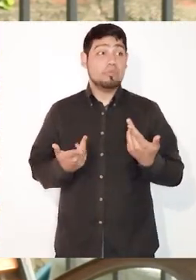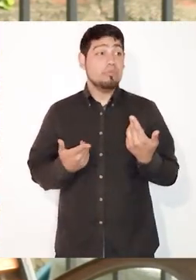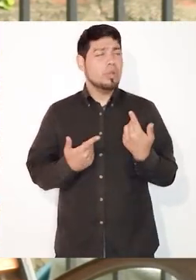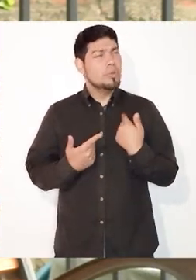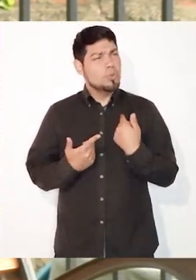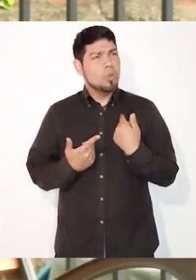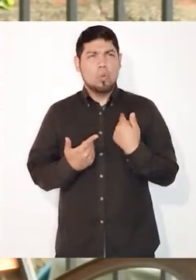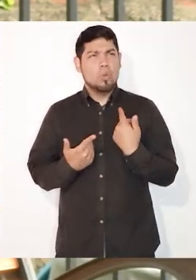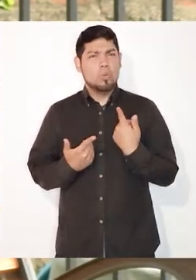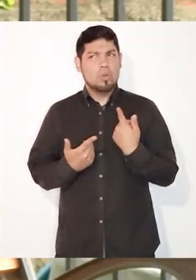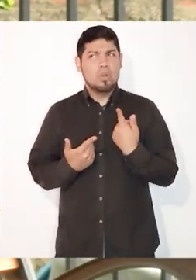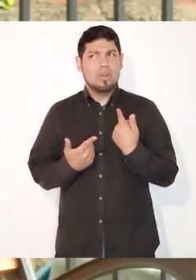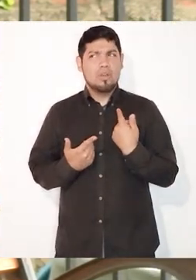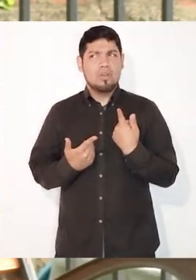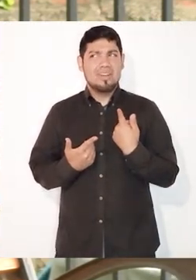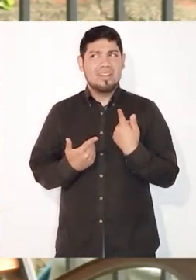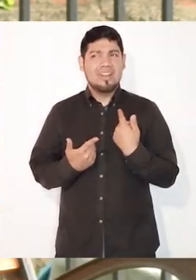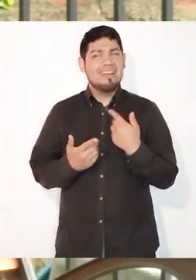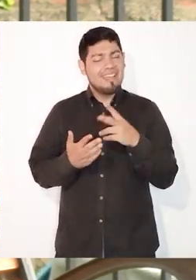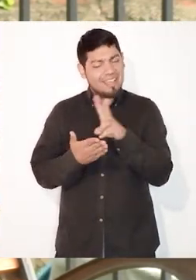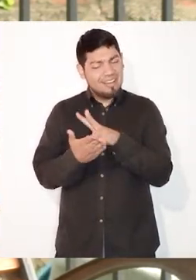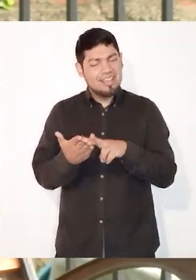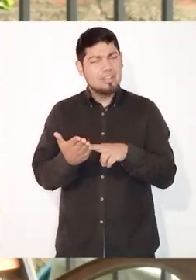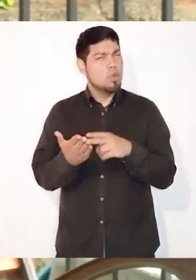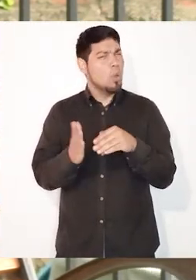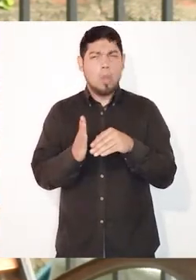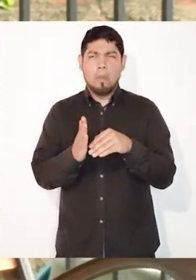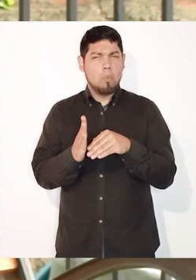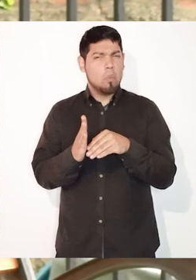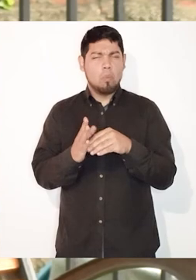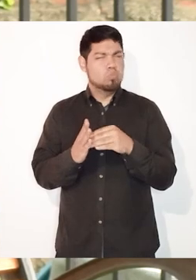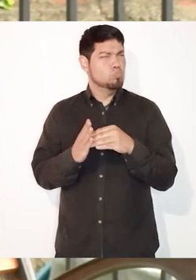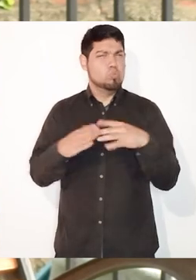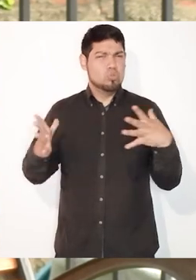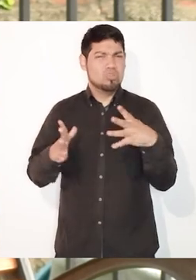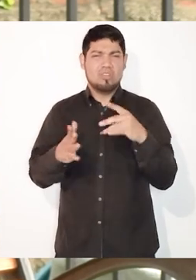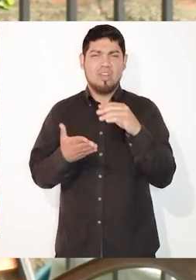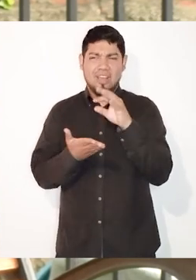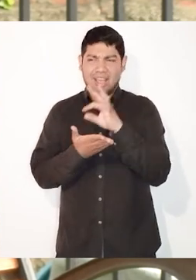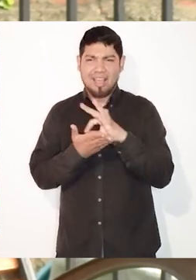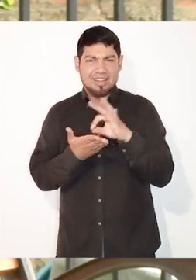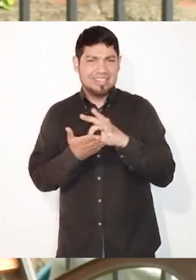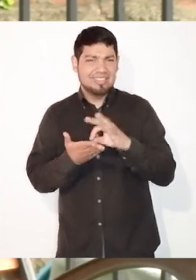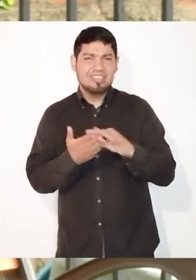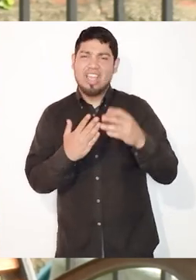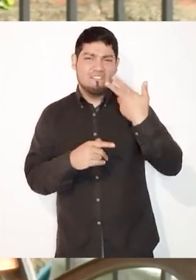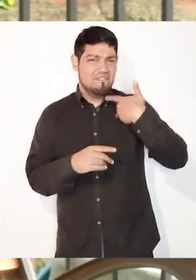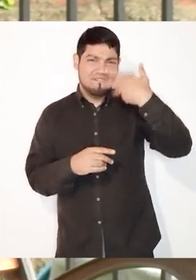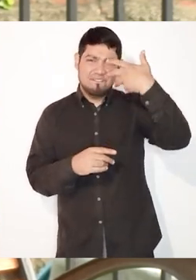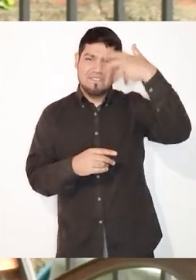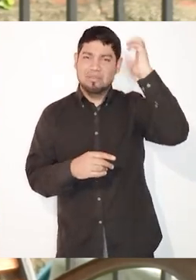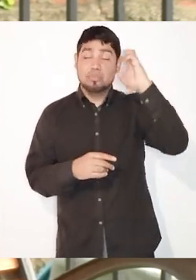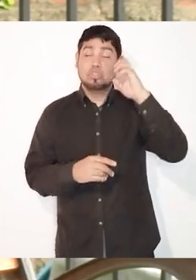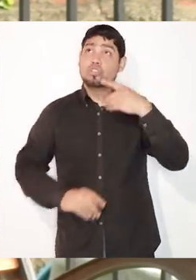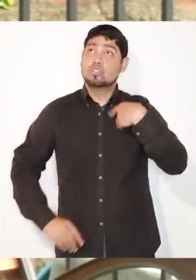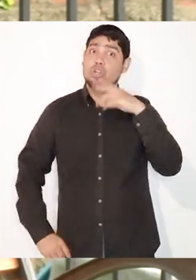Muchos escritores, muchos, pero no solo muchos escritores. El primer recuerdo de un poema que tengo es el poema,